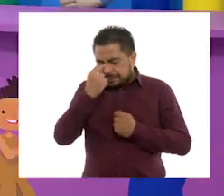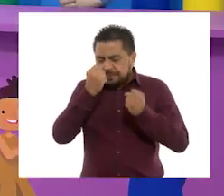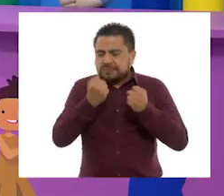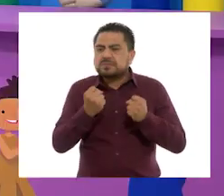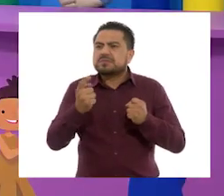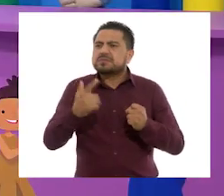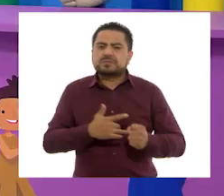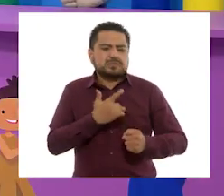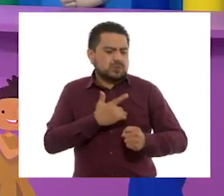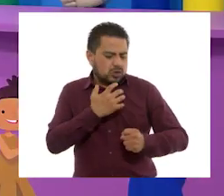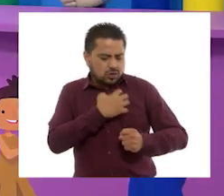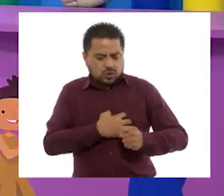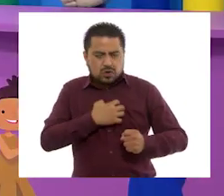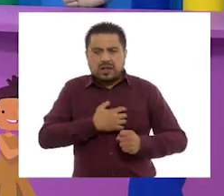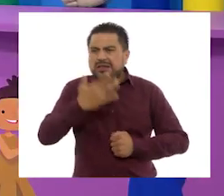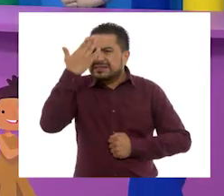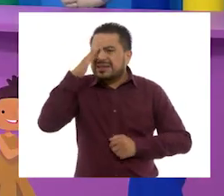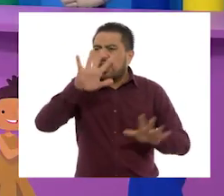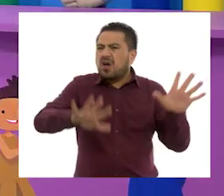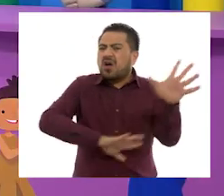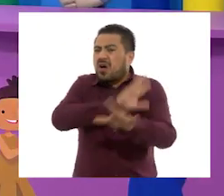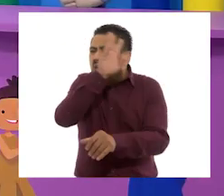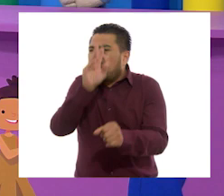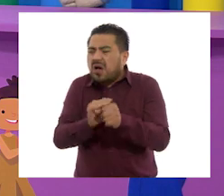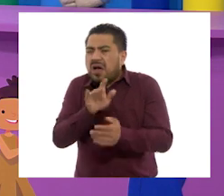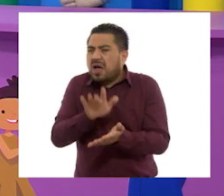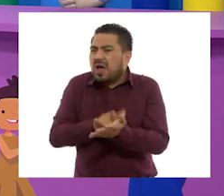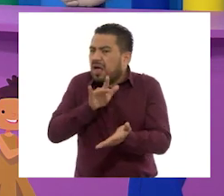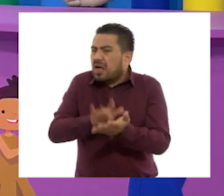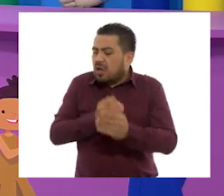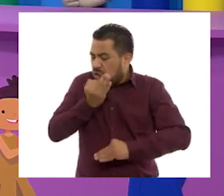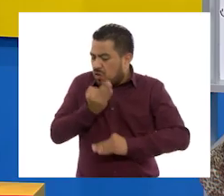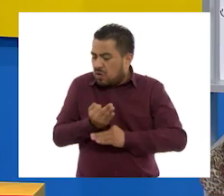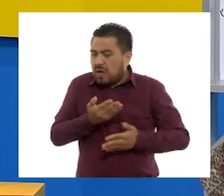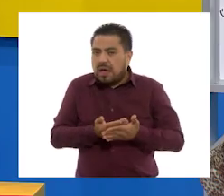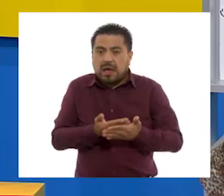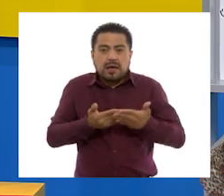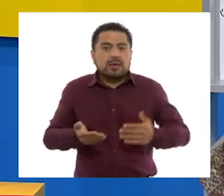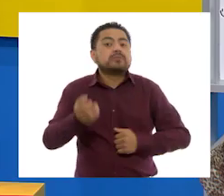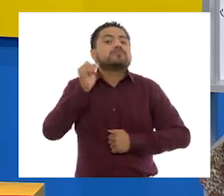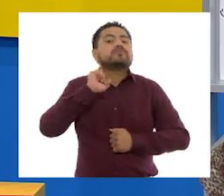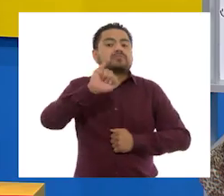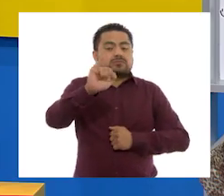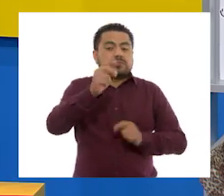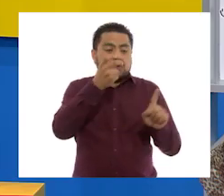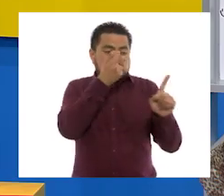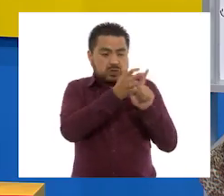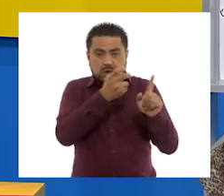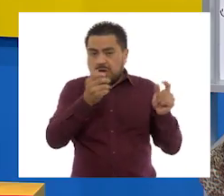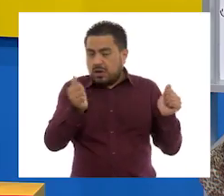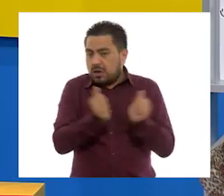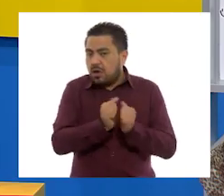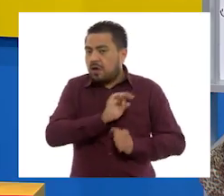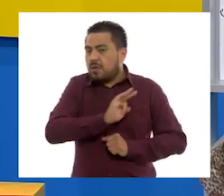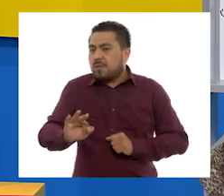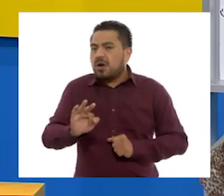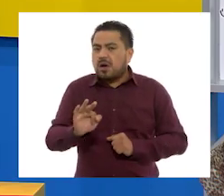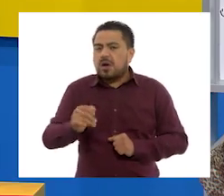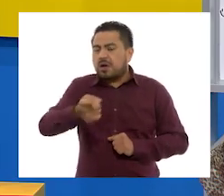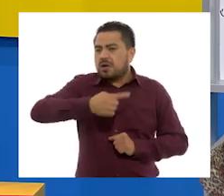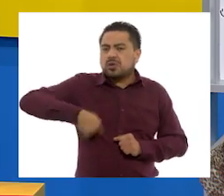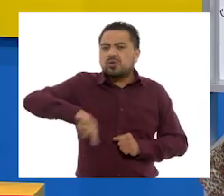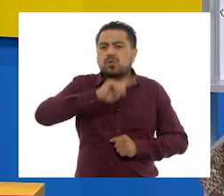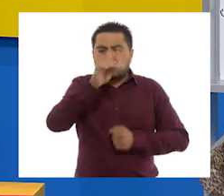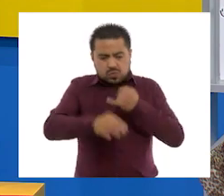está muy contenta de saber todo lo que hemos aprendido el día de hoy. Así es, y con esto podemos entonces llegar a